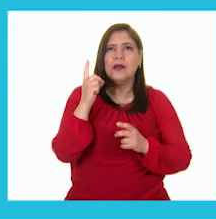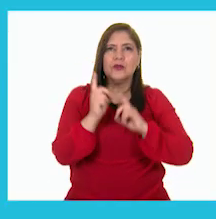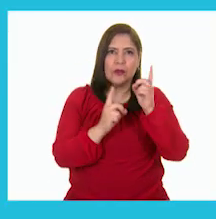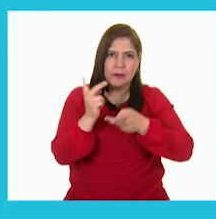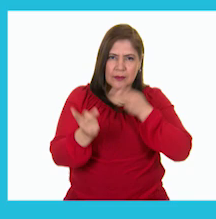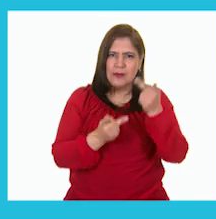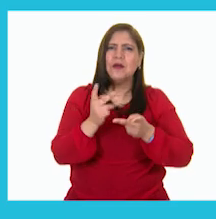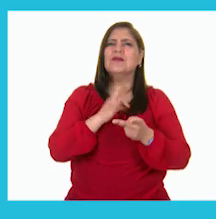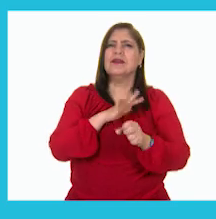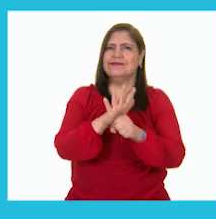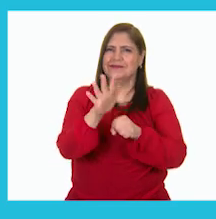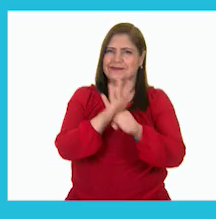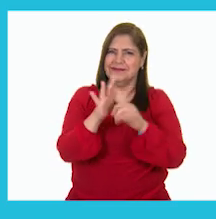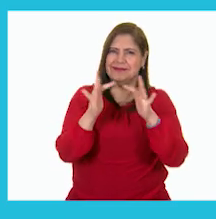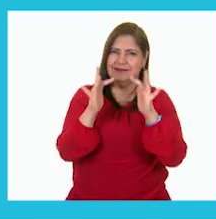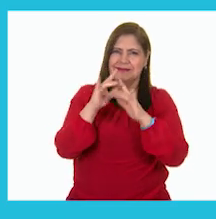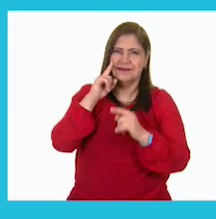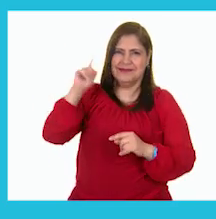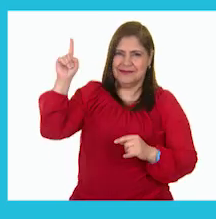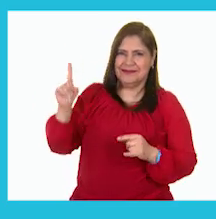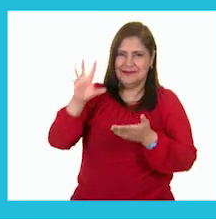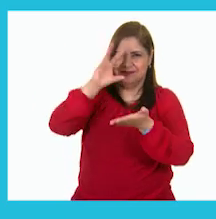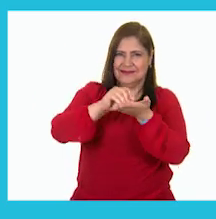dudas, contáctanos.